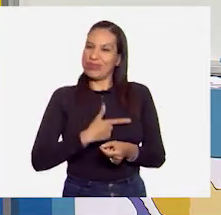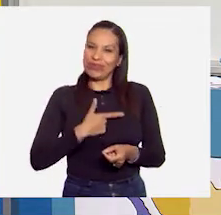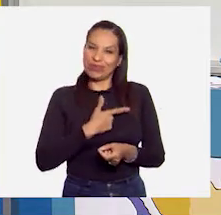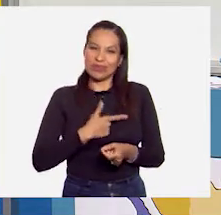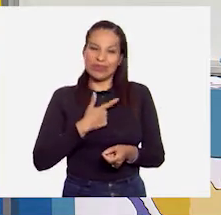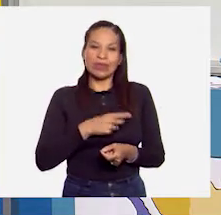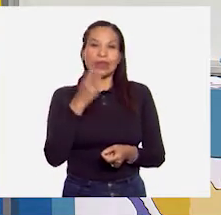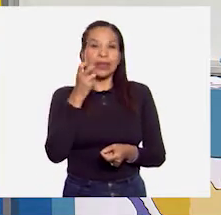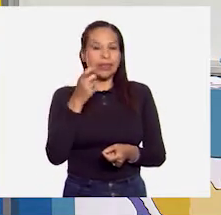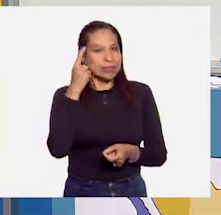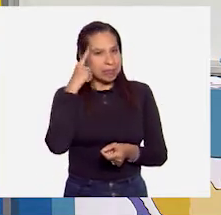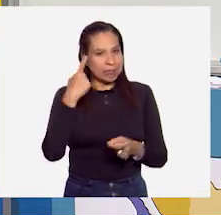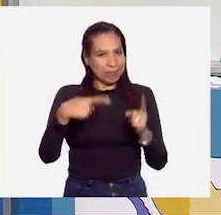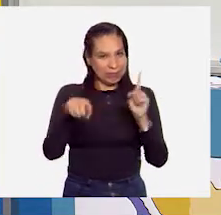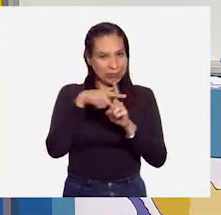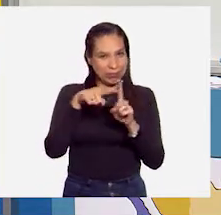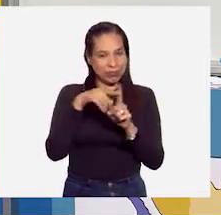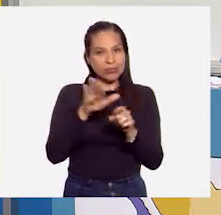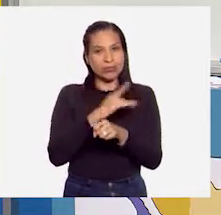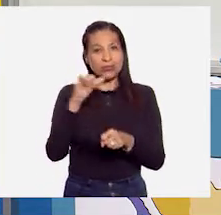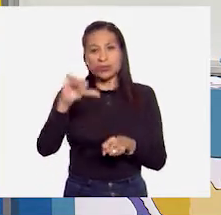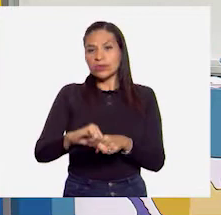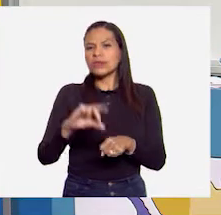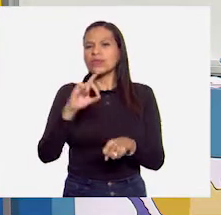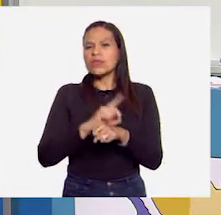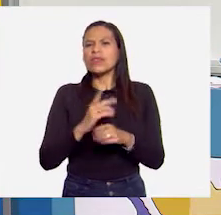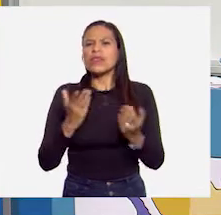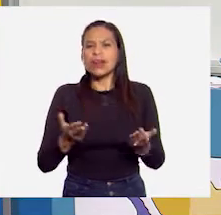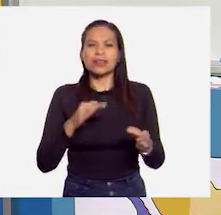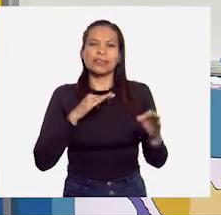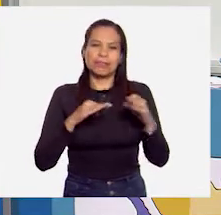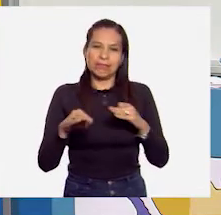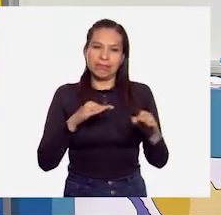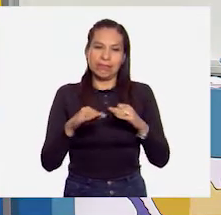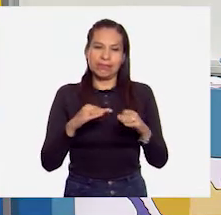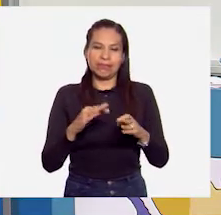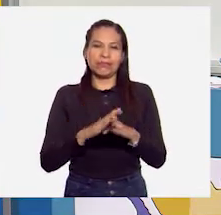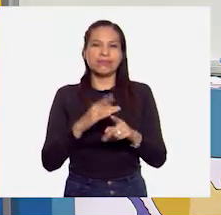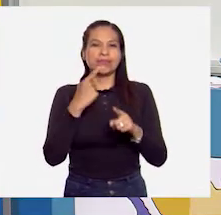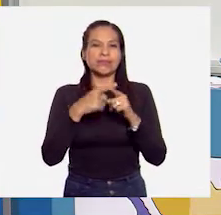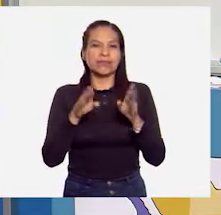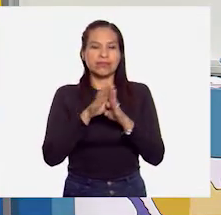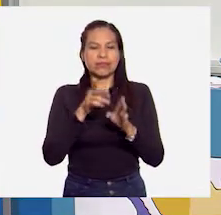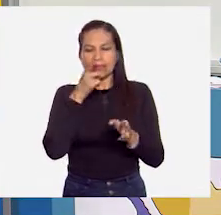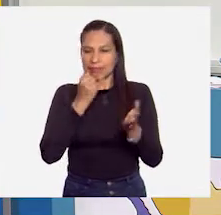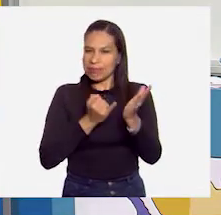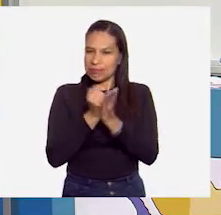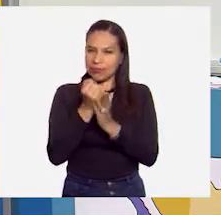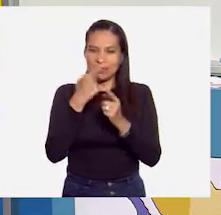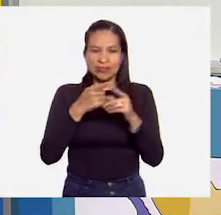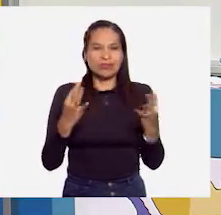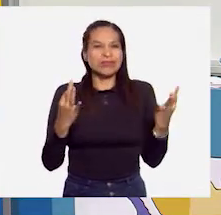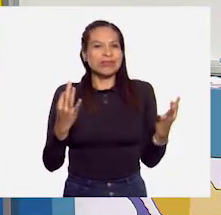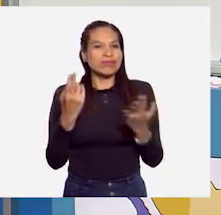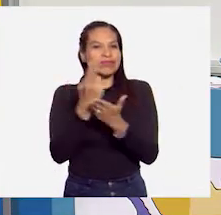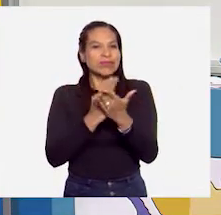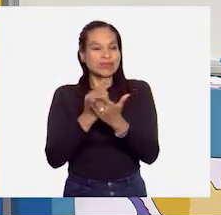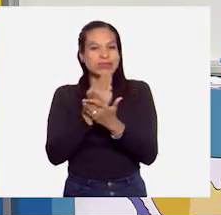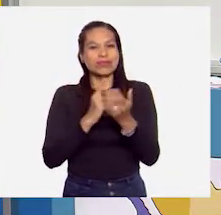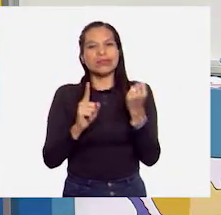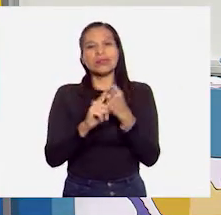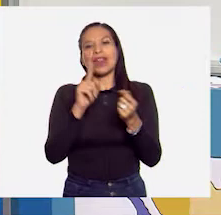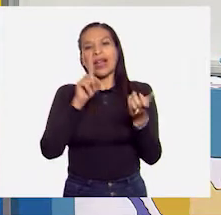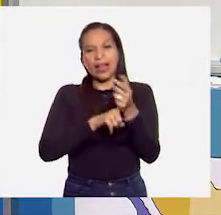gusto. Esa es la actitud. Porque el día de hoy vamos a trabajar y a reafirmar los mandalas, los